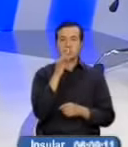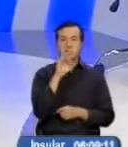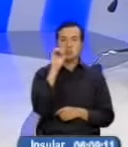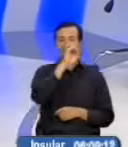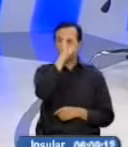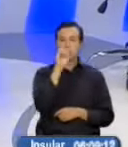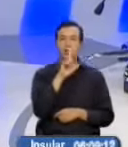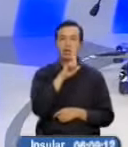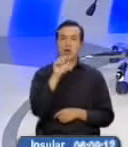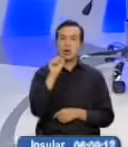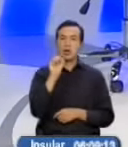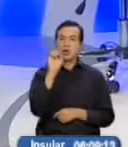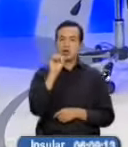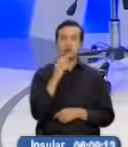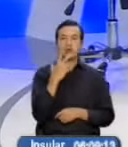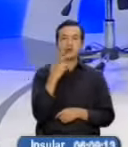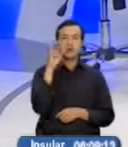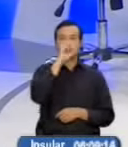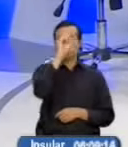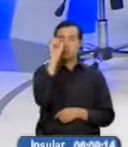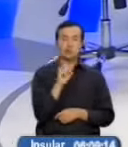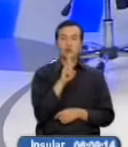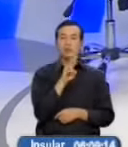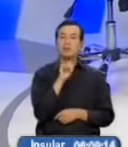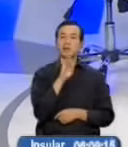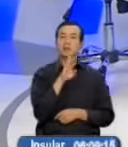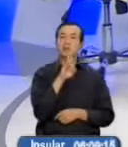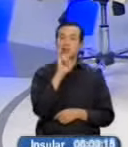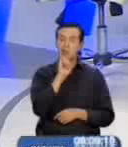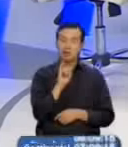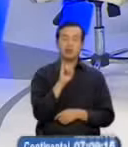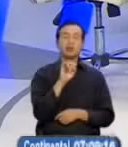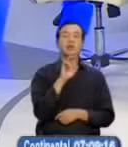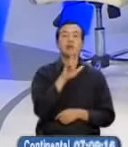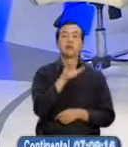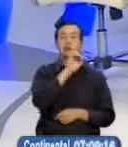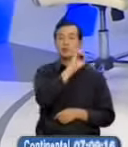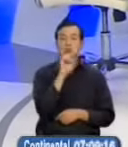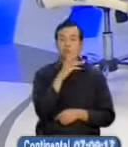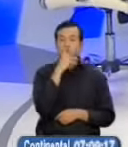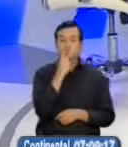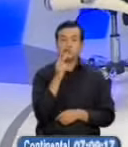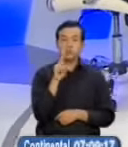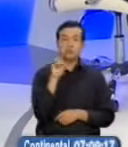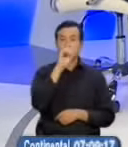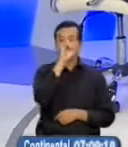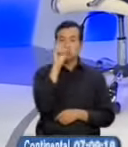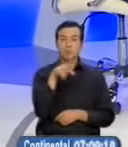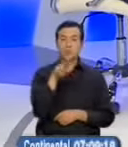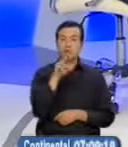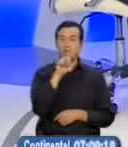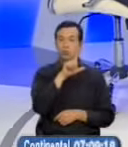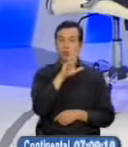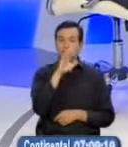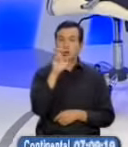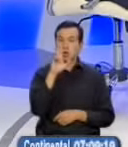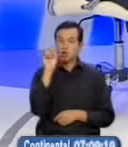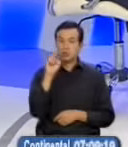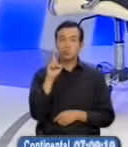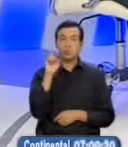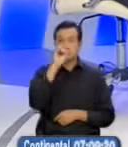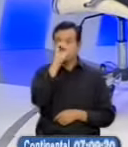19% por Guillermo Lasso, 13% por Cintia Viteri, 3% por Lucio Gutiérrez, 2% para Paul Carrasco, un